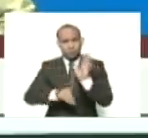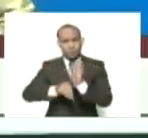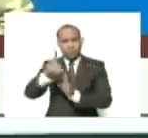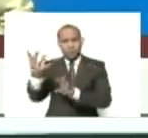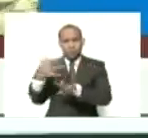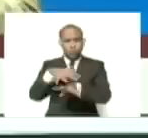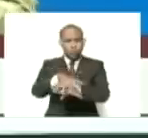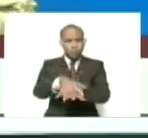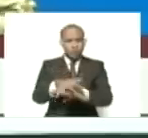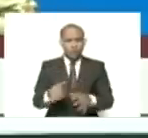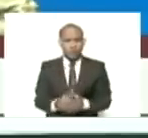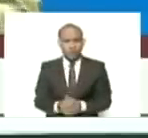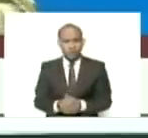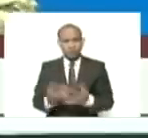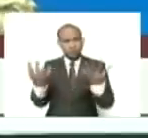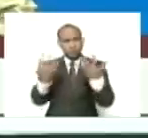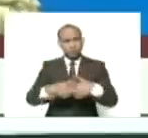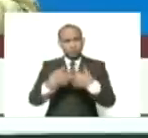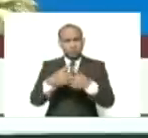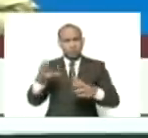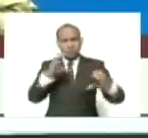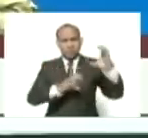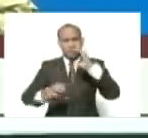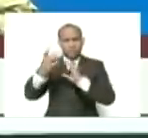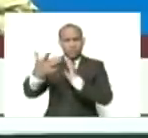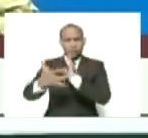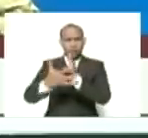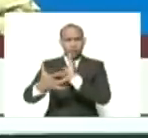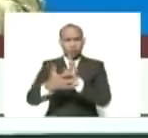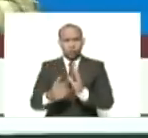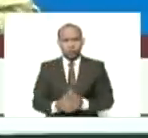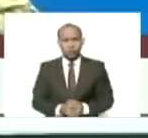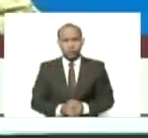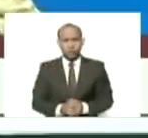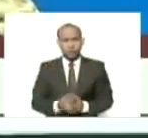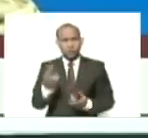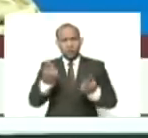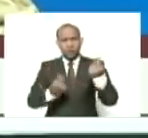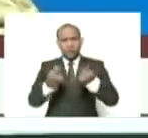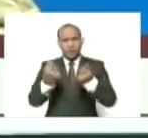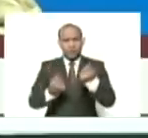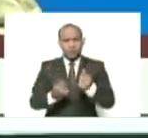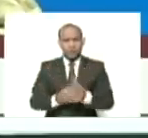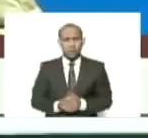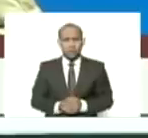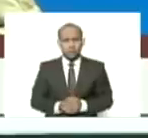integral, industrial, científico, tecnológico, financiero.